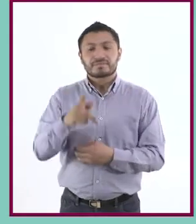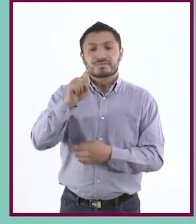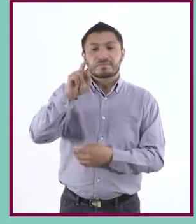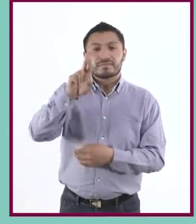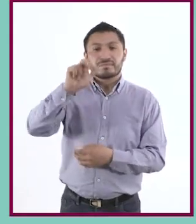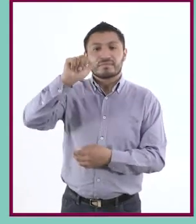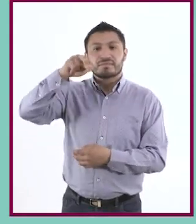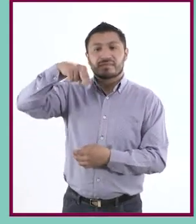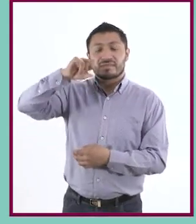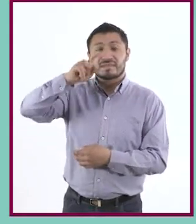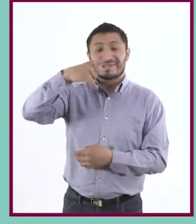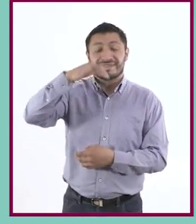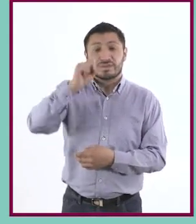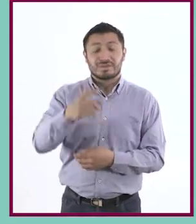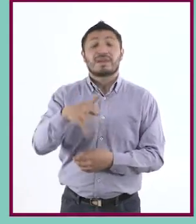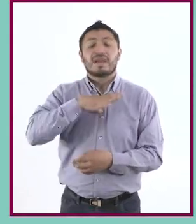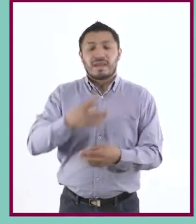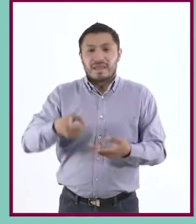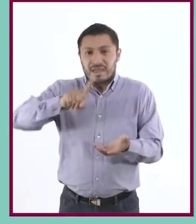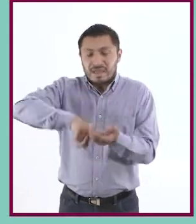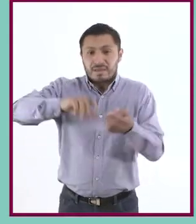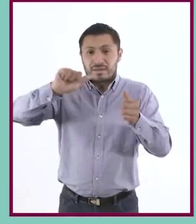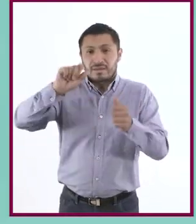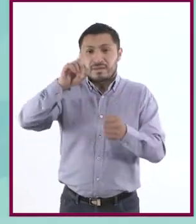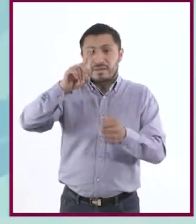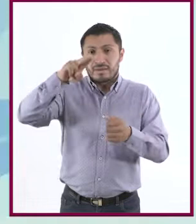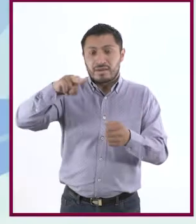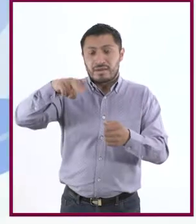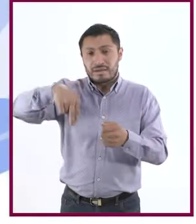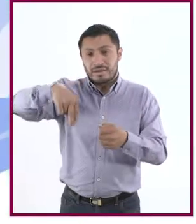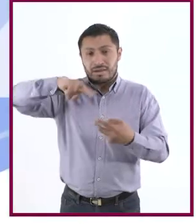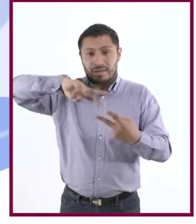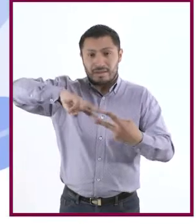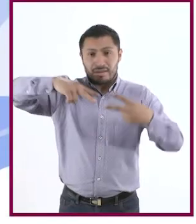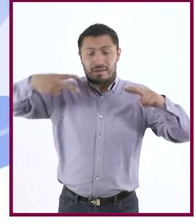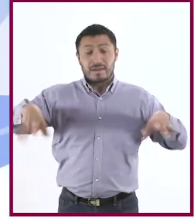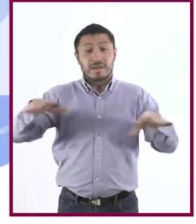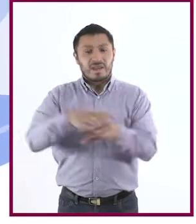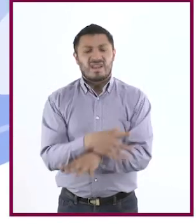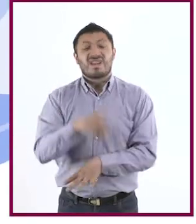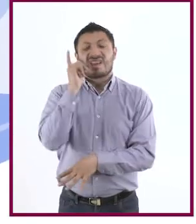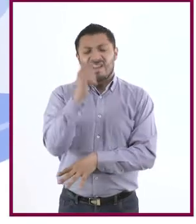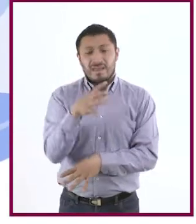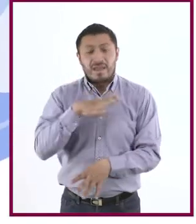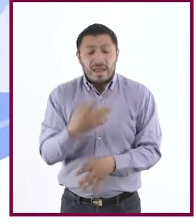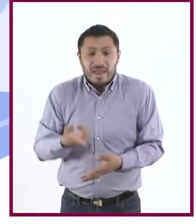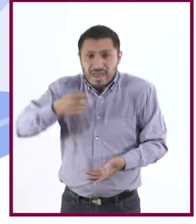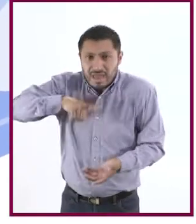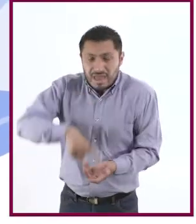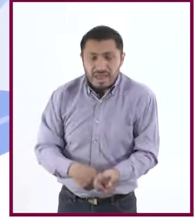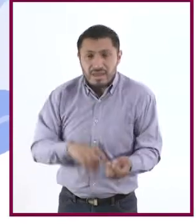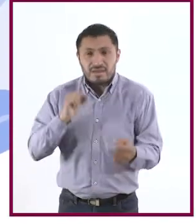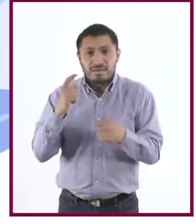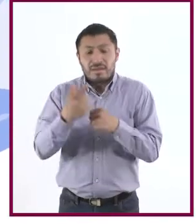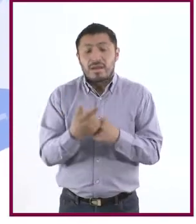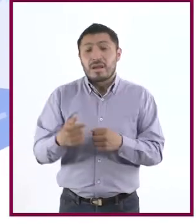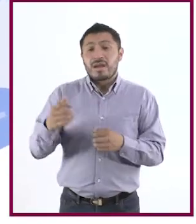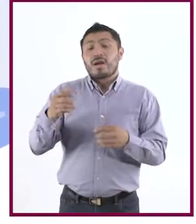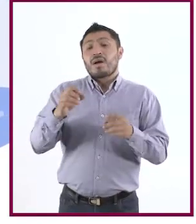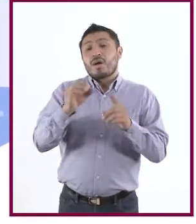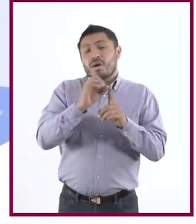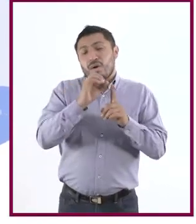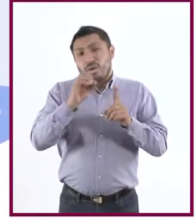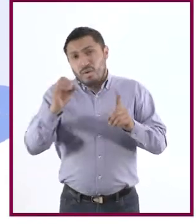aquellos que están genéticamente modificados, es decir, su composición consta de un ingrediente que procede de un organismo